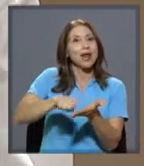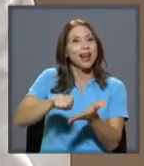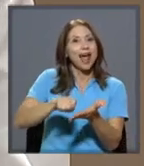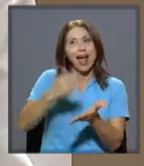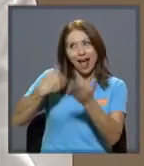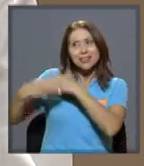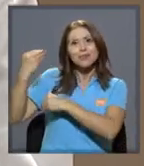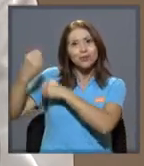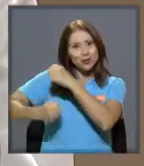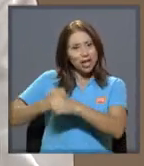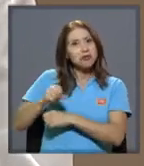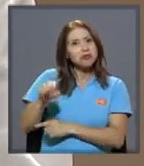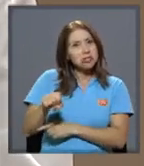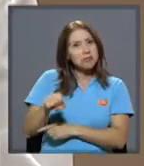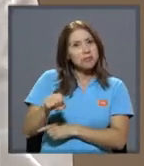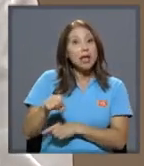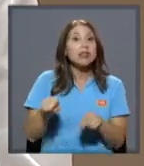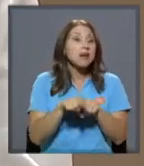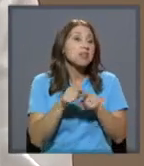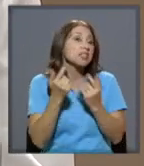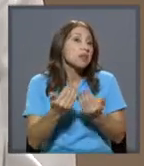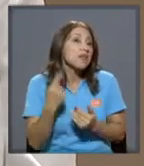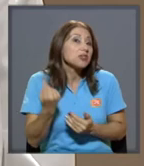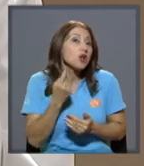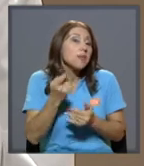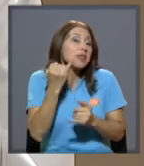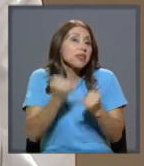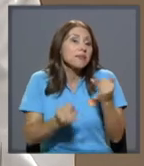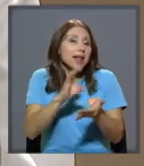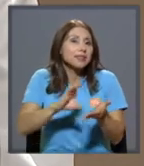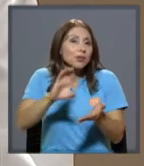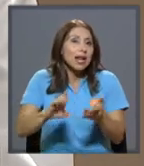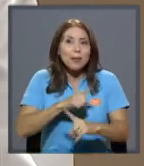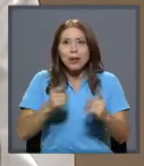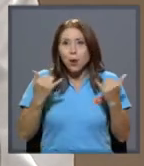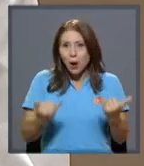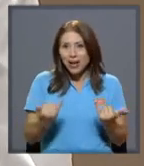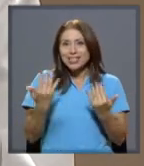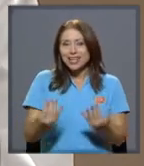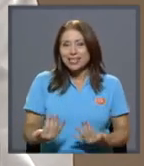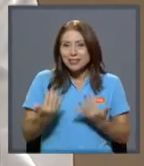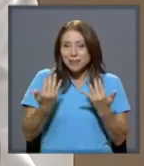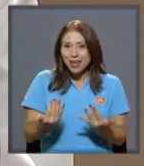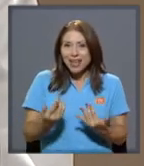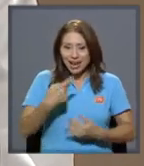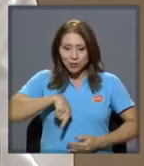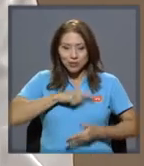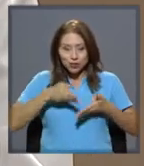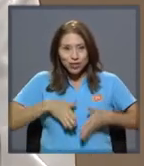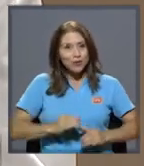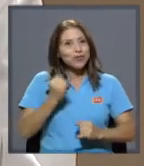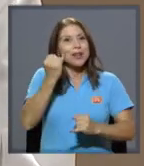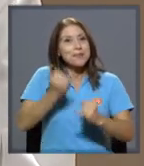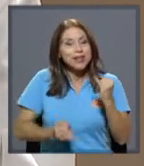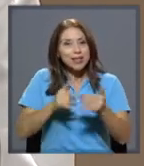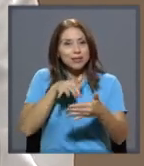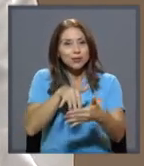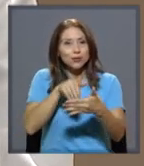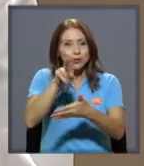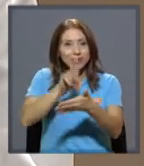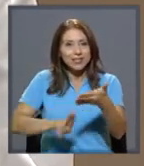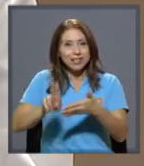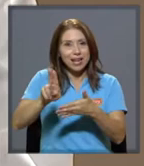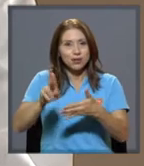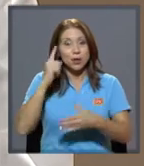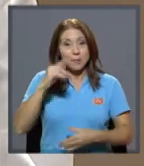la secundaria. Ahora también se está pensando en estudios universitarios para nuestros hijos e hijas. Y para mí ese es uno